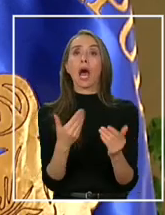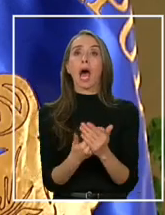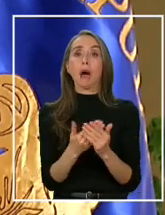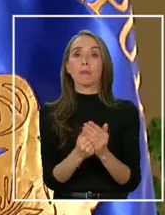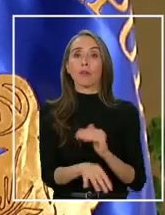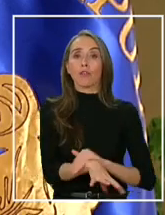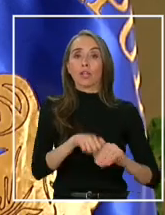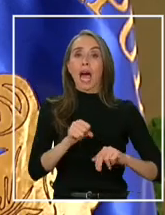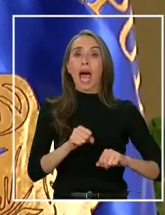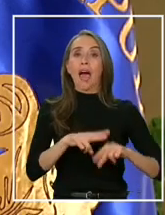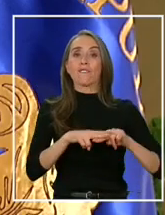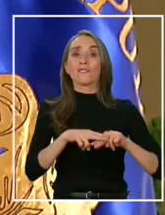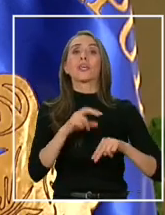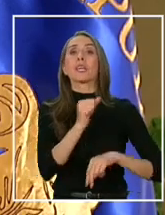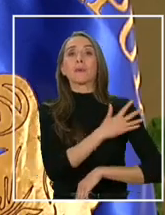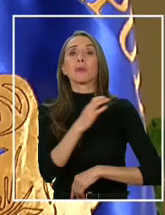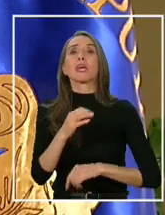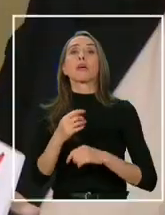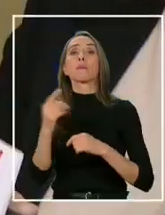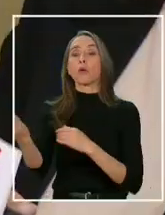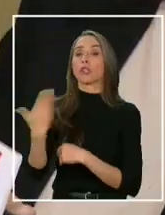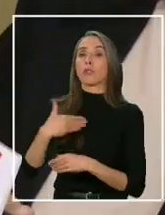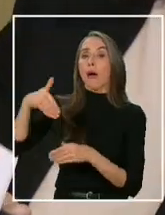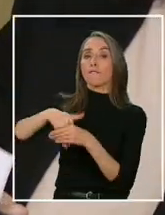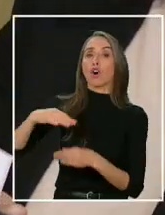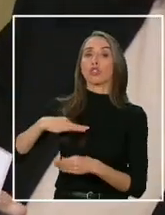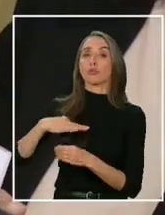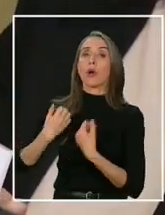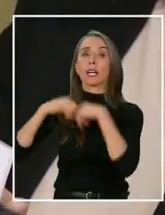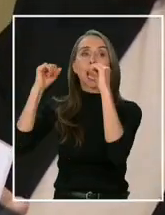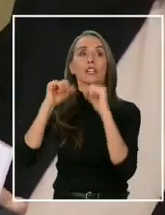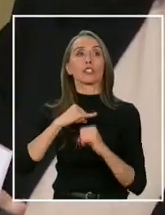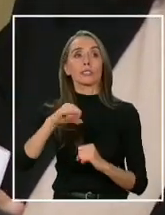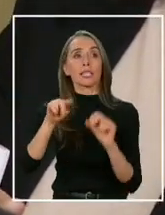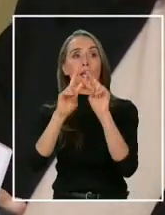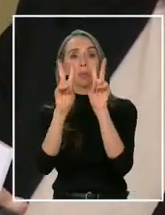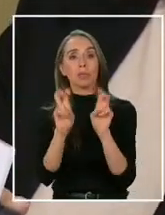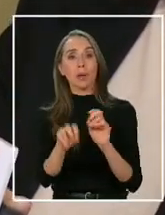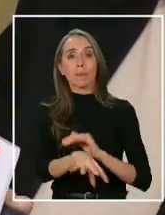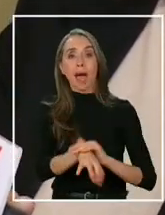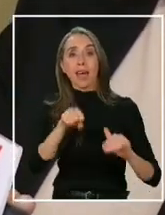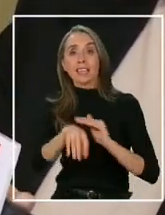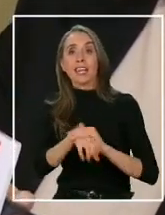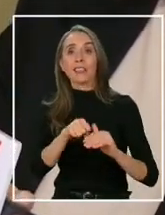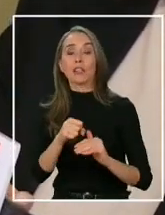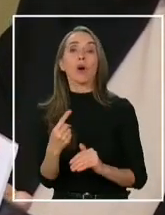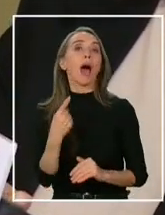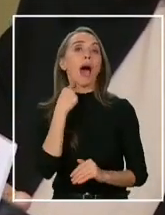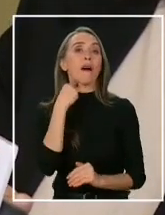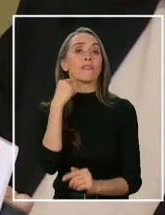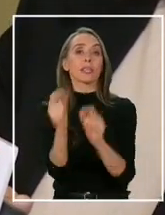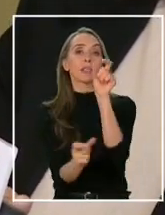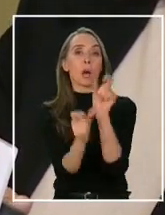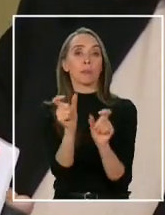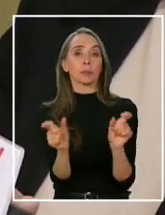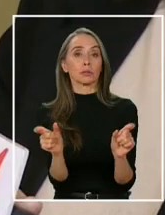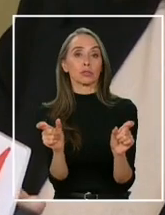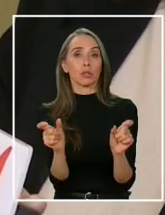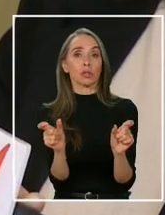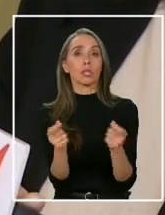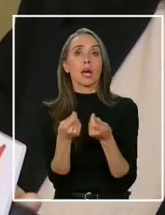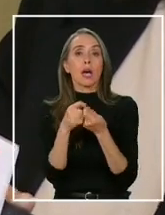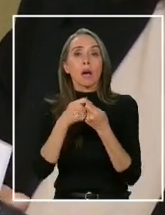los retiros para ganar los votos, que diga qué van a hacer. Seguir con estas materias lo único que hace es afectar a la población en términos